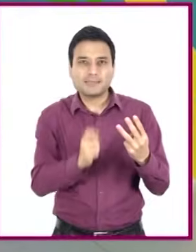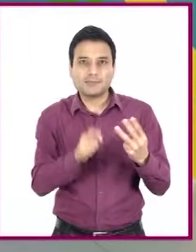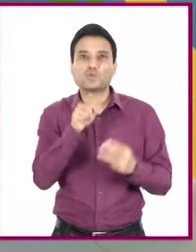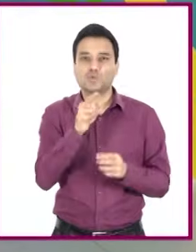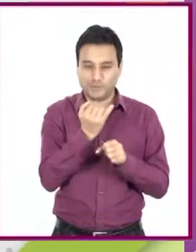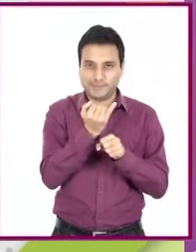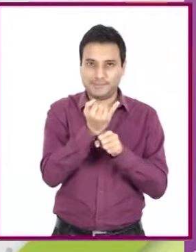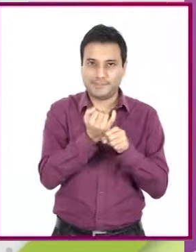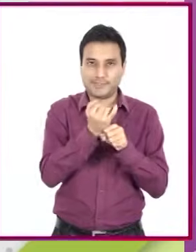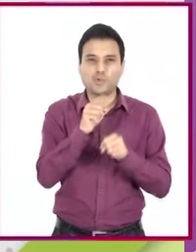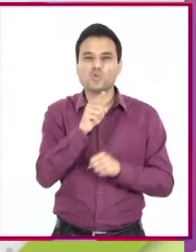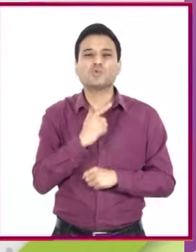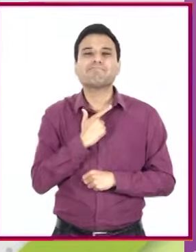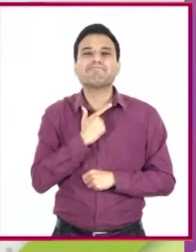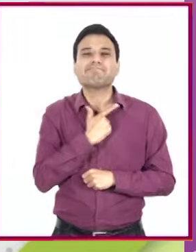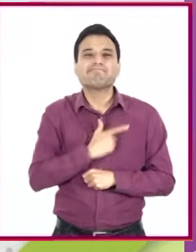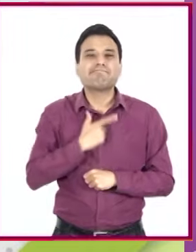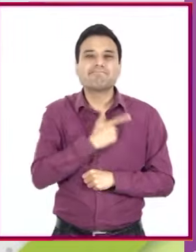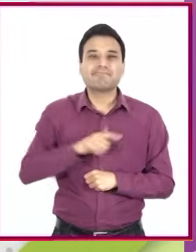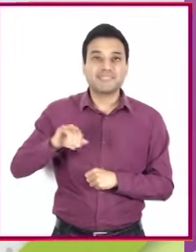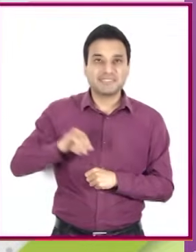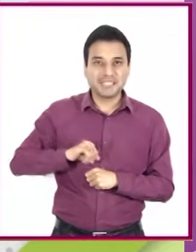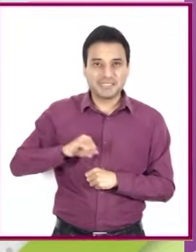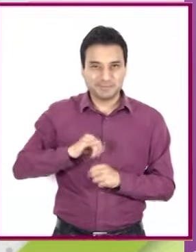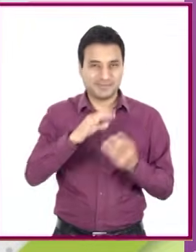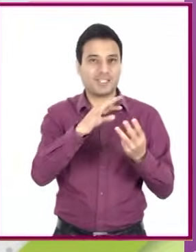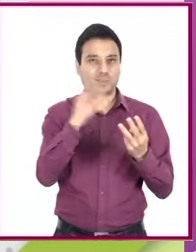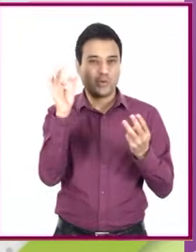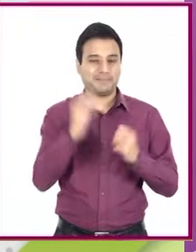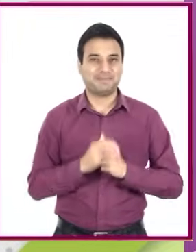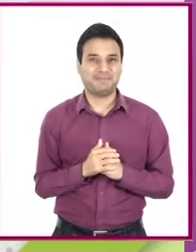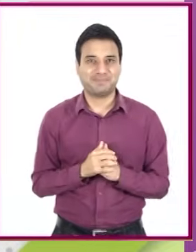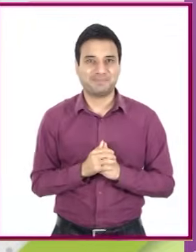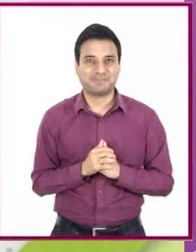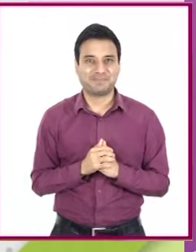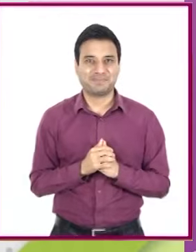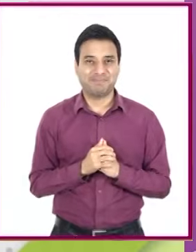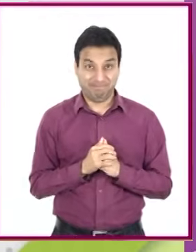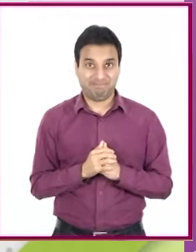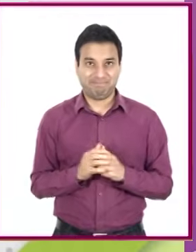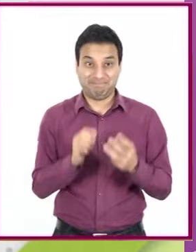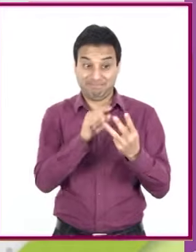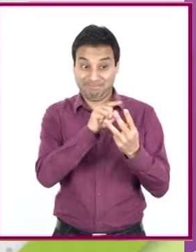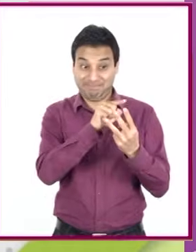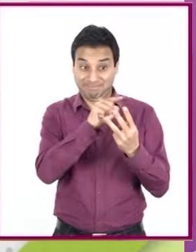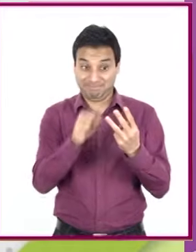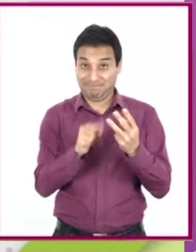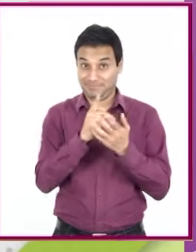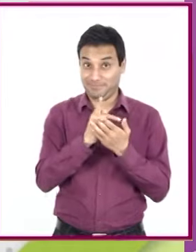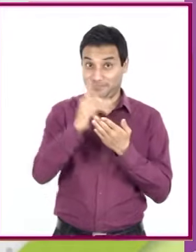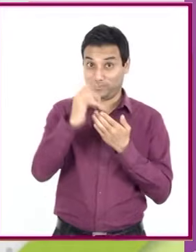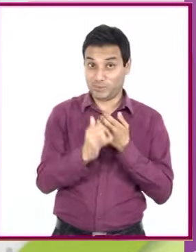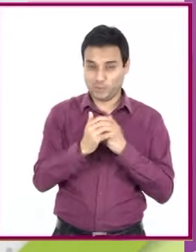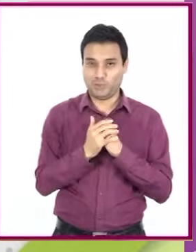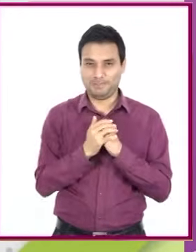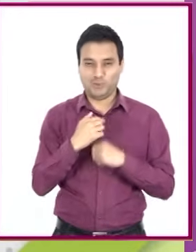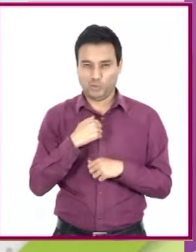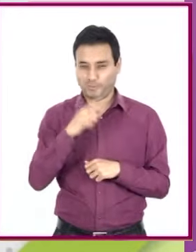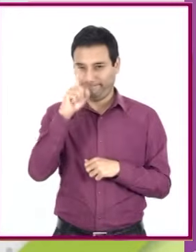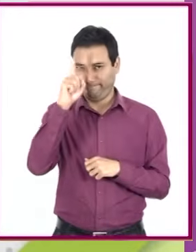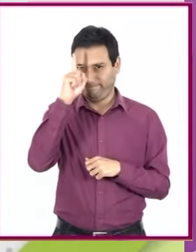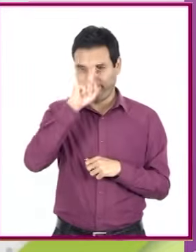les parezca conveniente e interesante. Para llevar a cabo cualquiera de los 3 tipos de proyectos, se sugiere